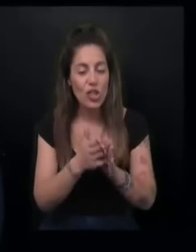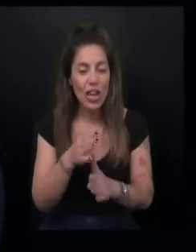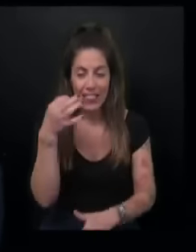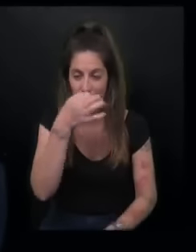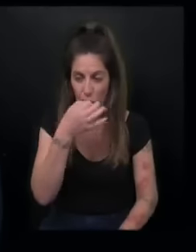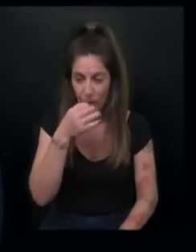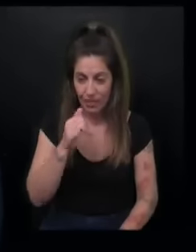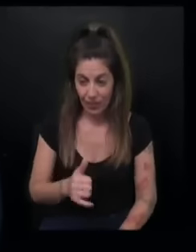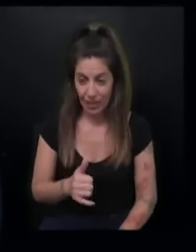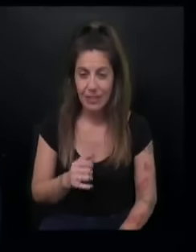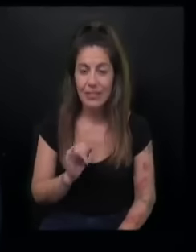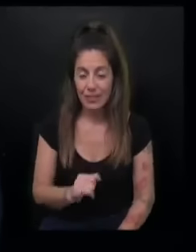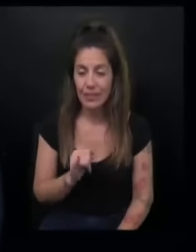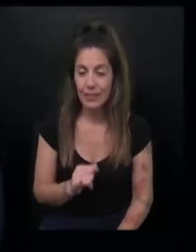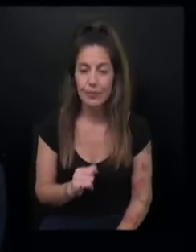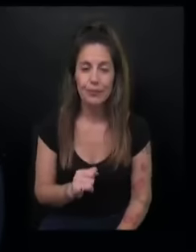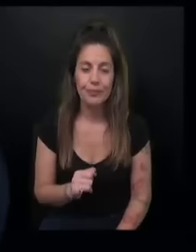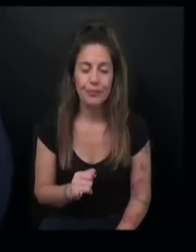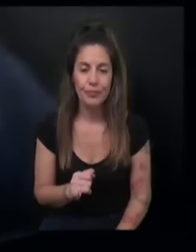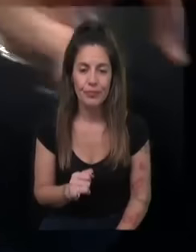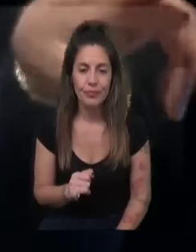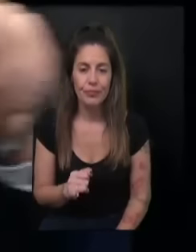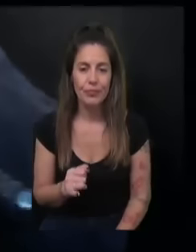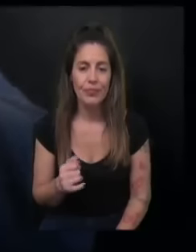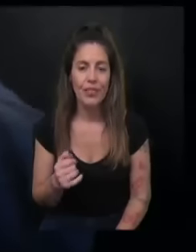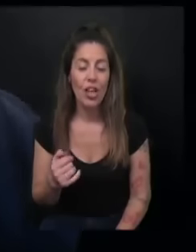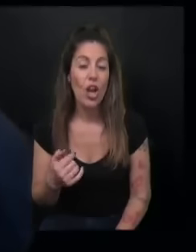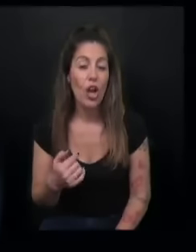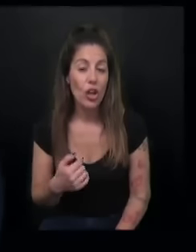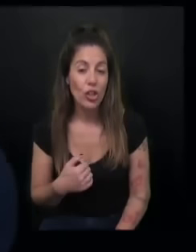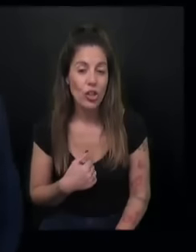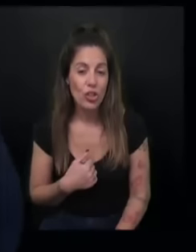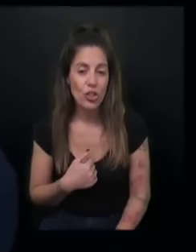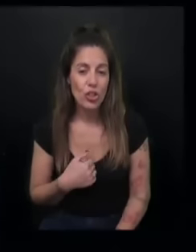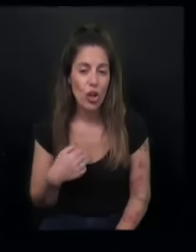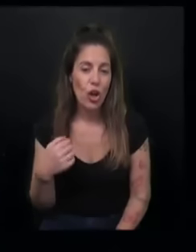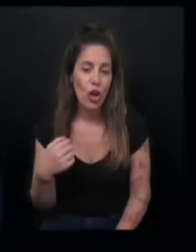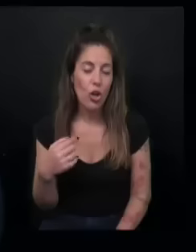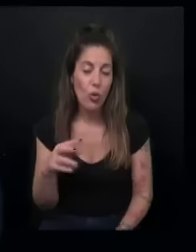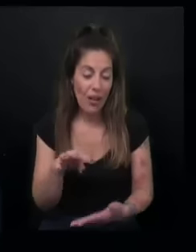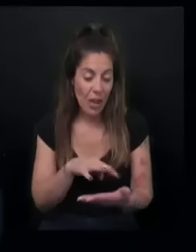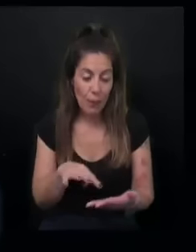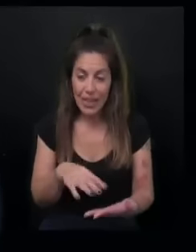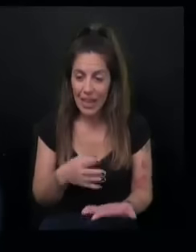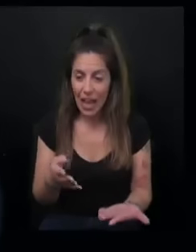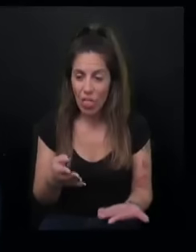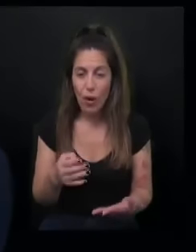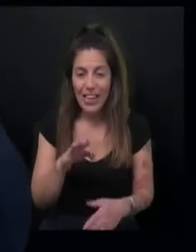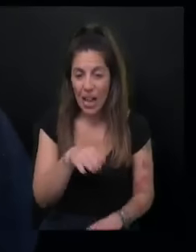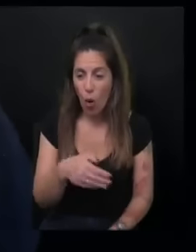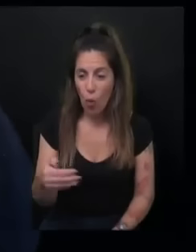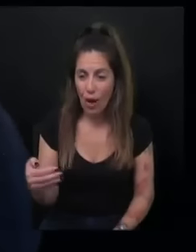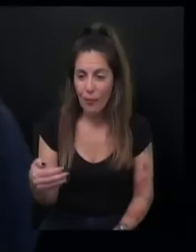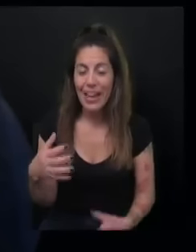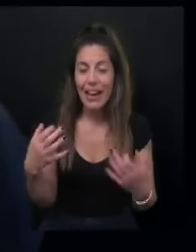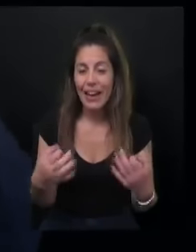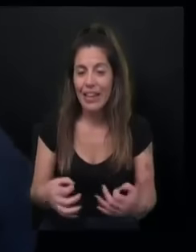bien así yo estuve este nunca me había puesto a mirar este ahí en la página en